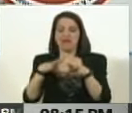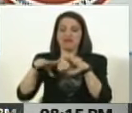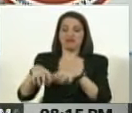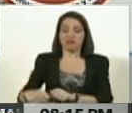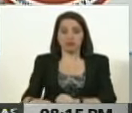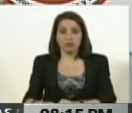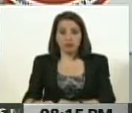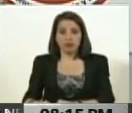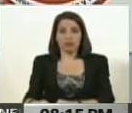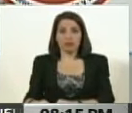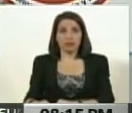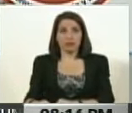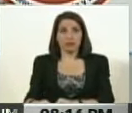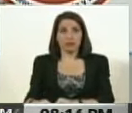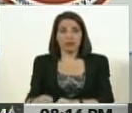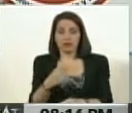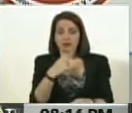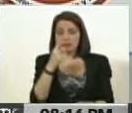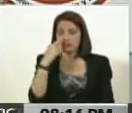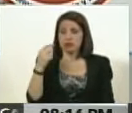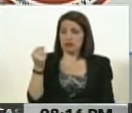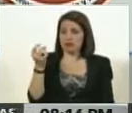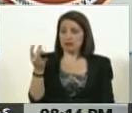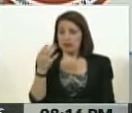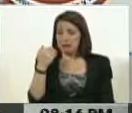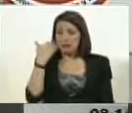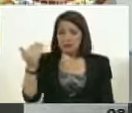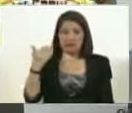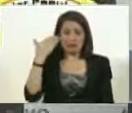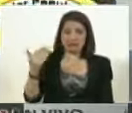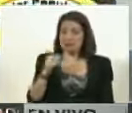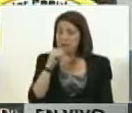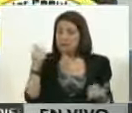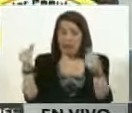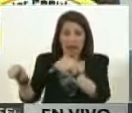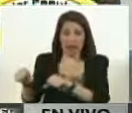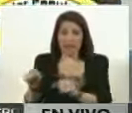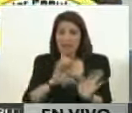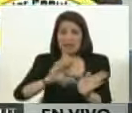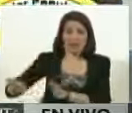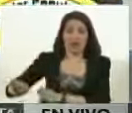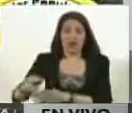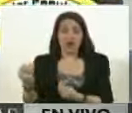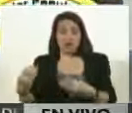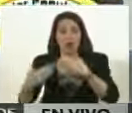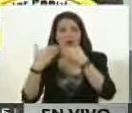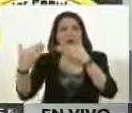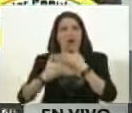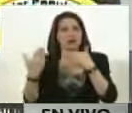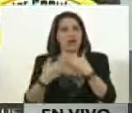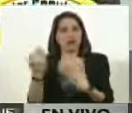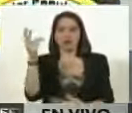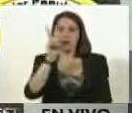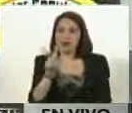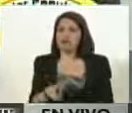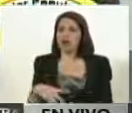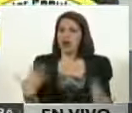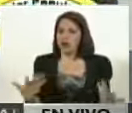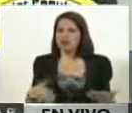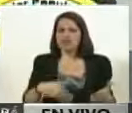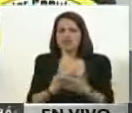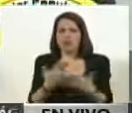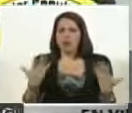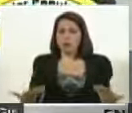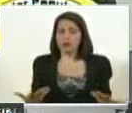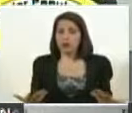como repudiar las obsesivas y reiteradas agresiones contra Venezuela por parte de su